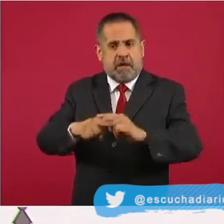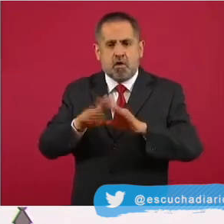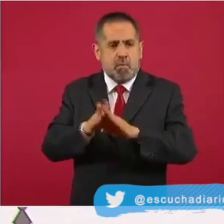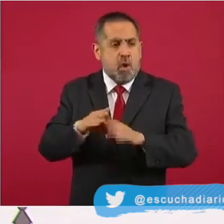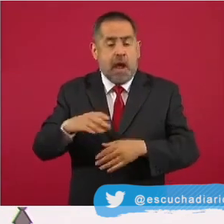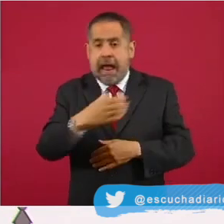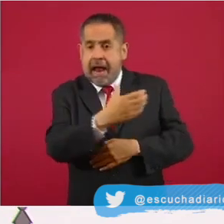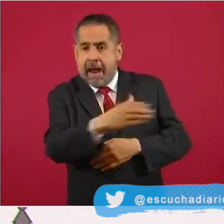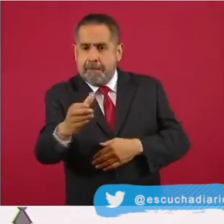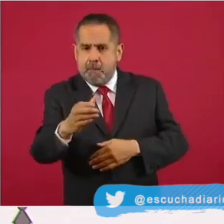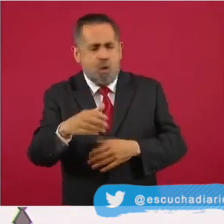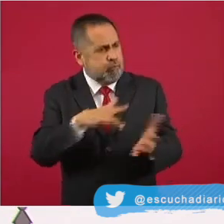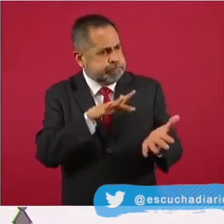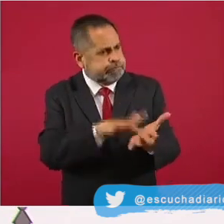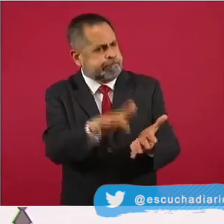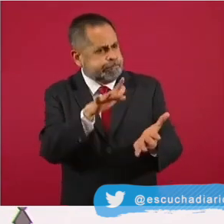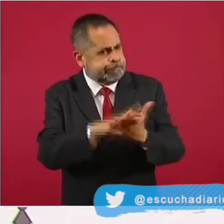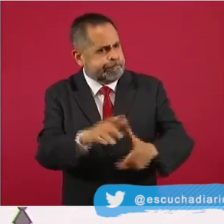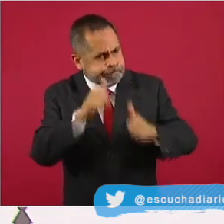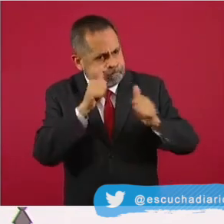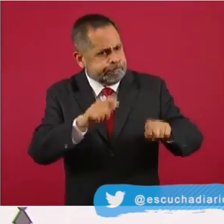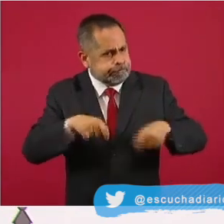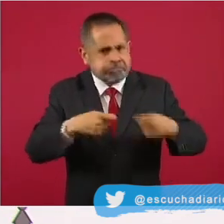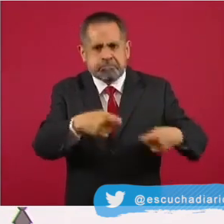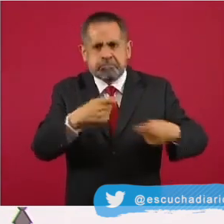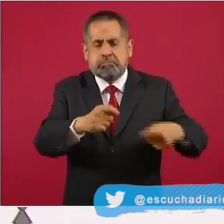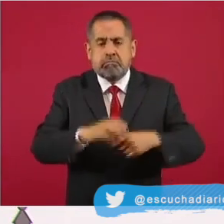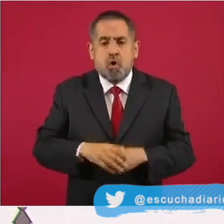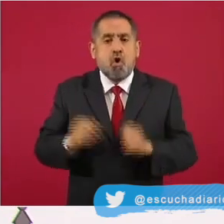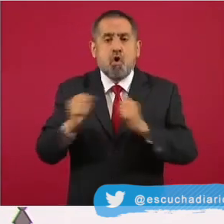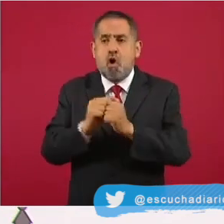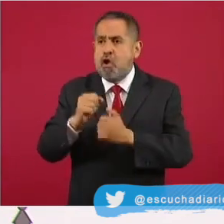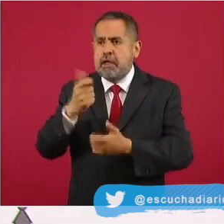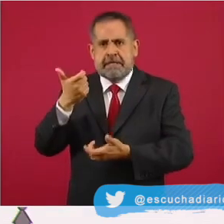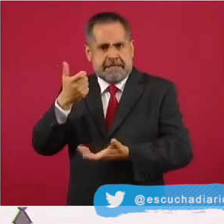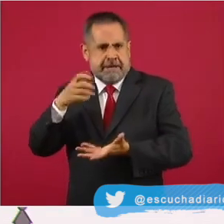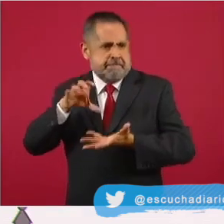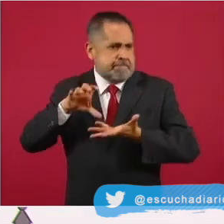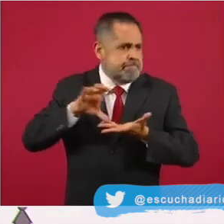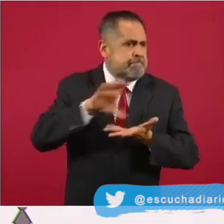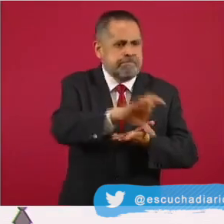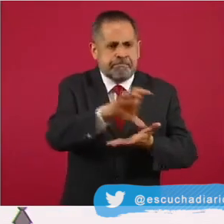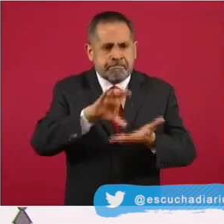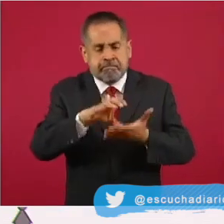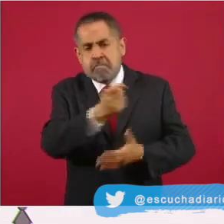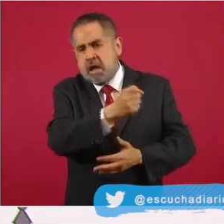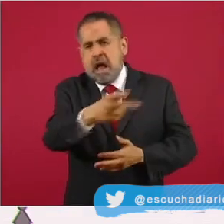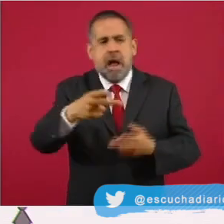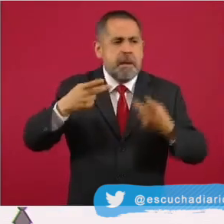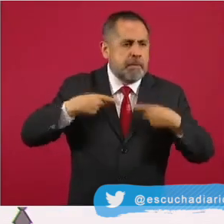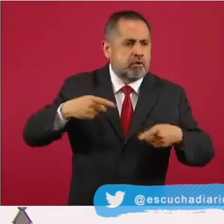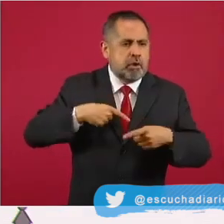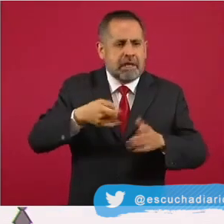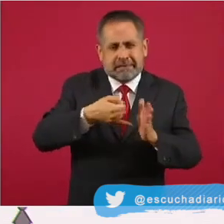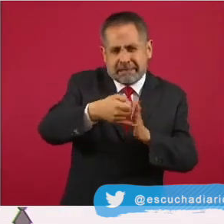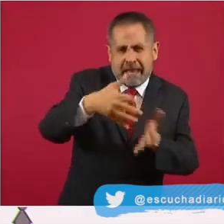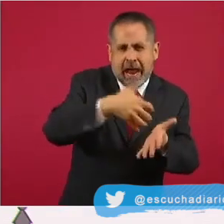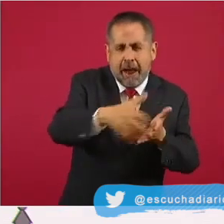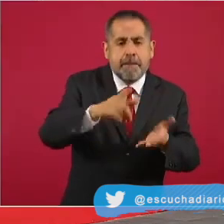campo. Se ayudó de manera directa con recursos económicos a productores y pescadores.